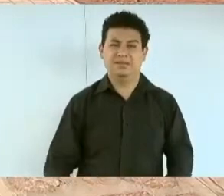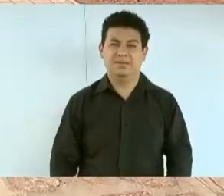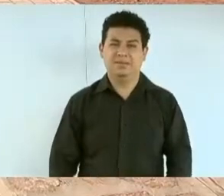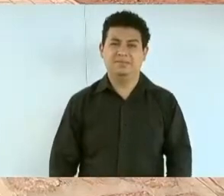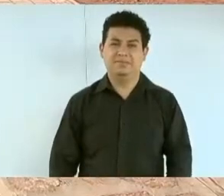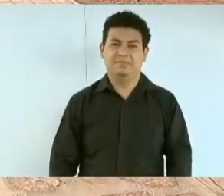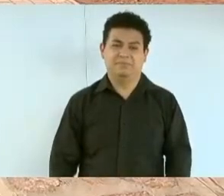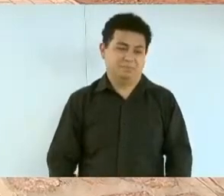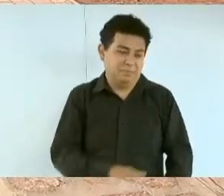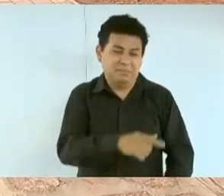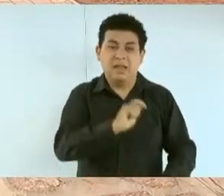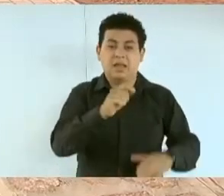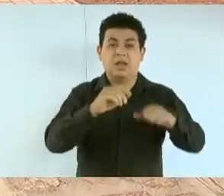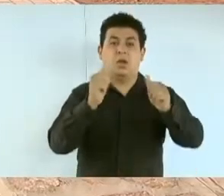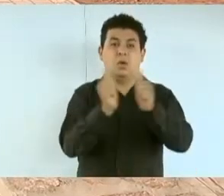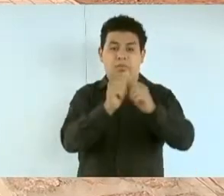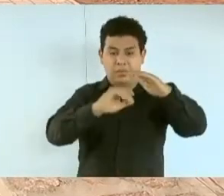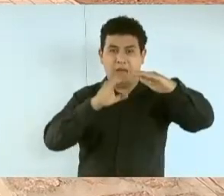sin drenaje.